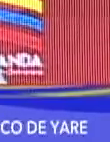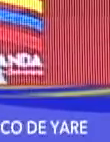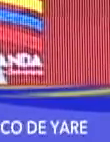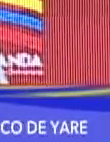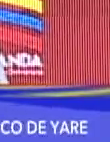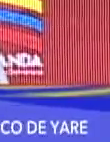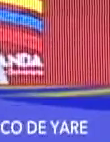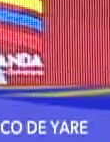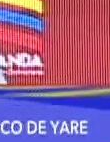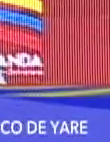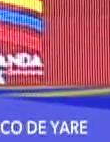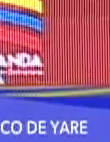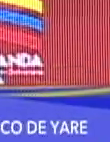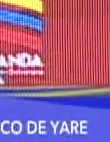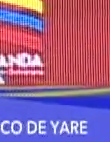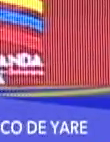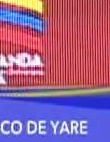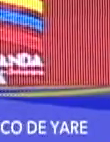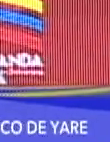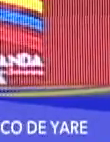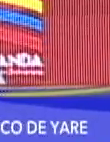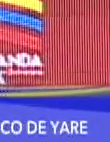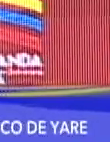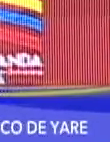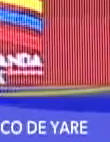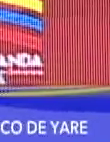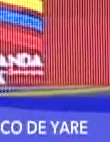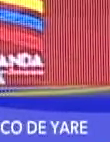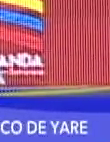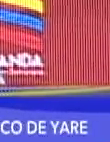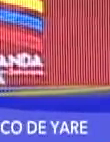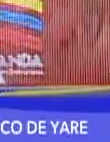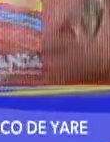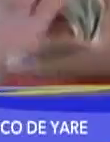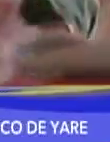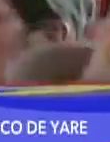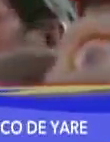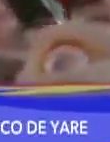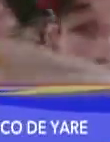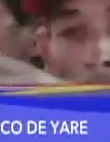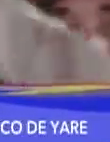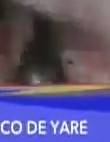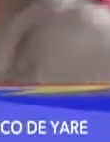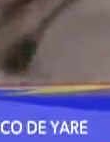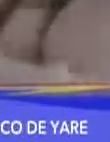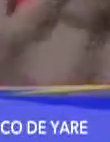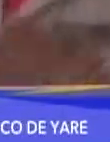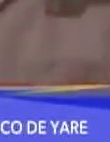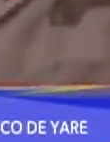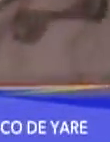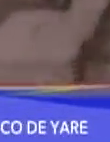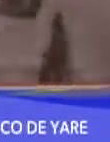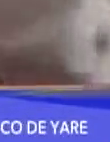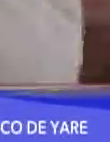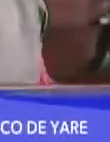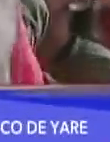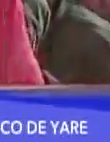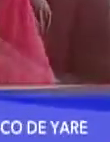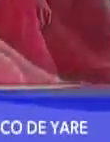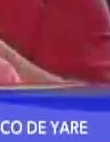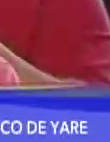movilización, marcha bolivariana por la dignidad, marcha bolivariana en las calles, sábado 23 de febrero, pueblo a la